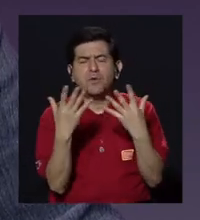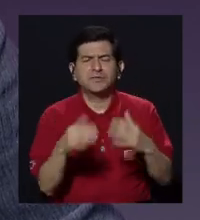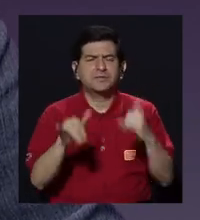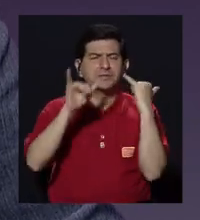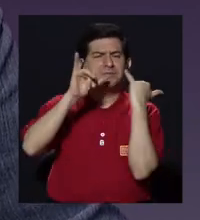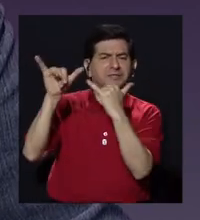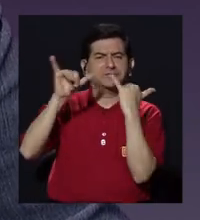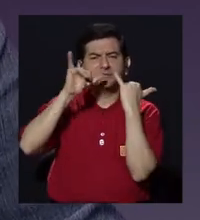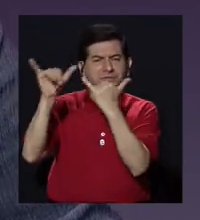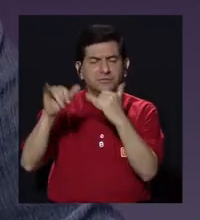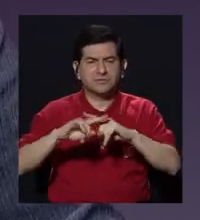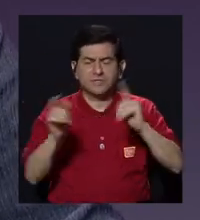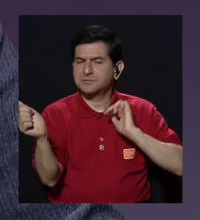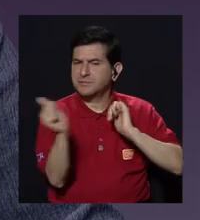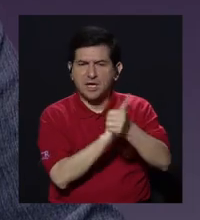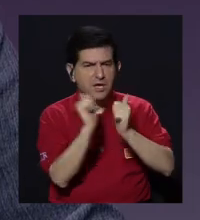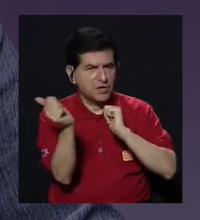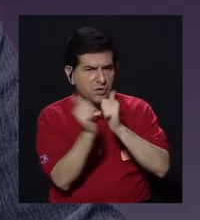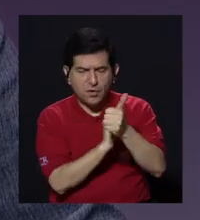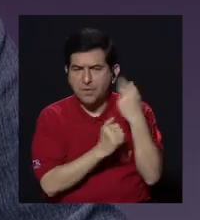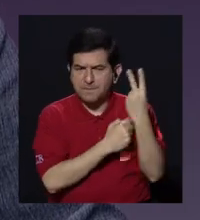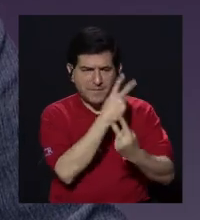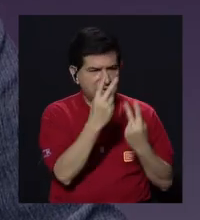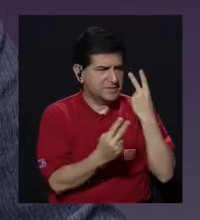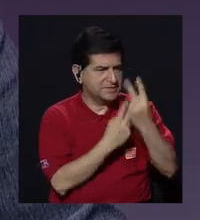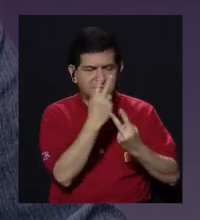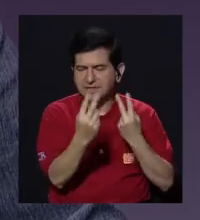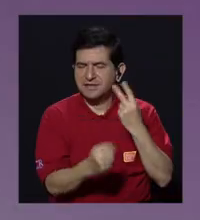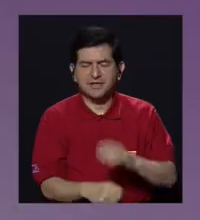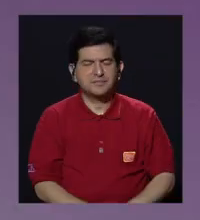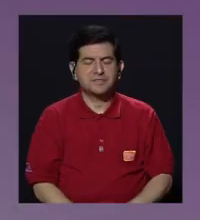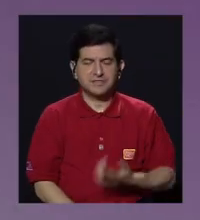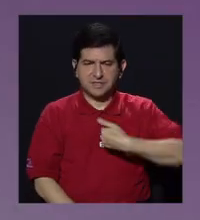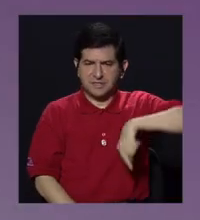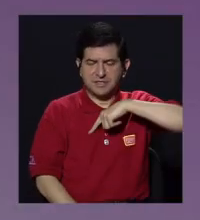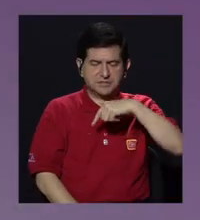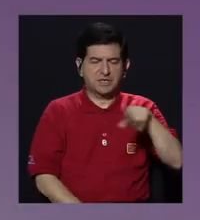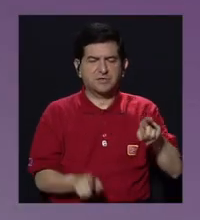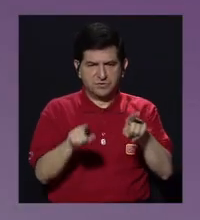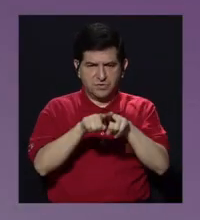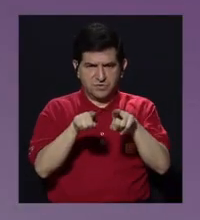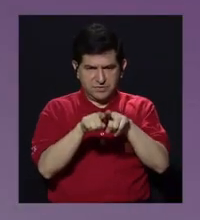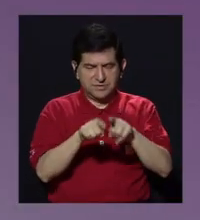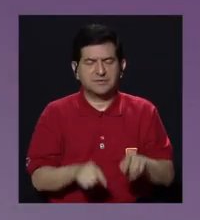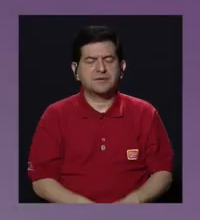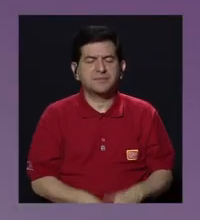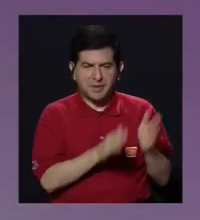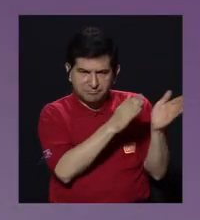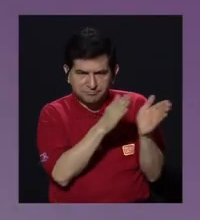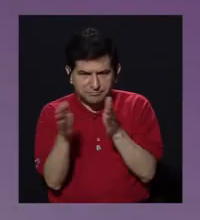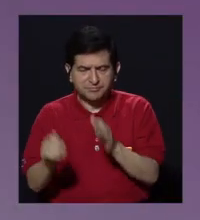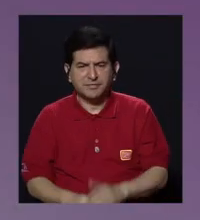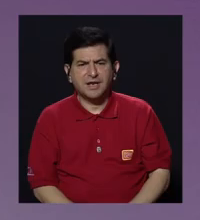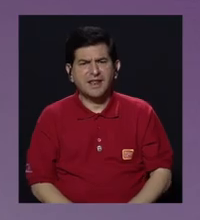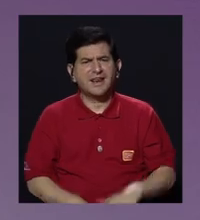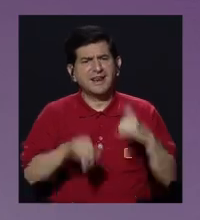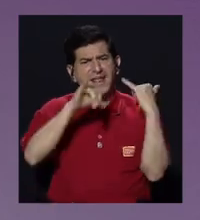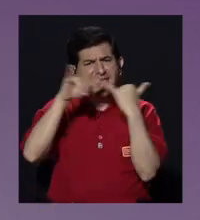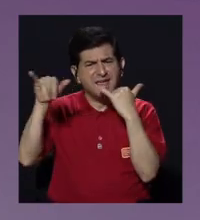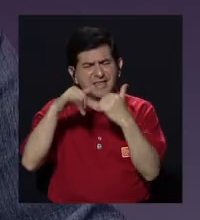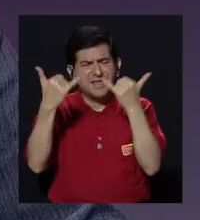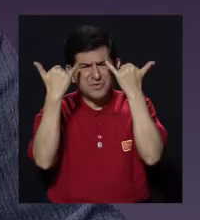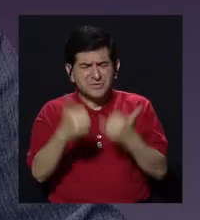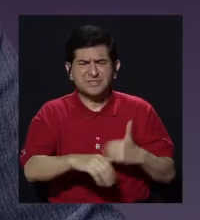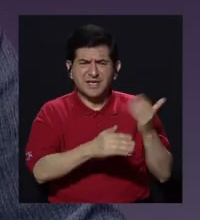superan, digamos, las visitas de oficio, ¿verdad? O sea, ¿y la cantidad de denuncias las tienen cuantificadas de algún modo en